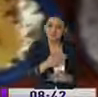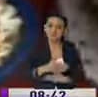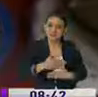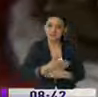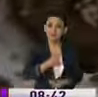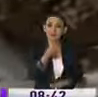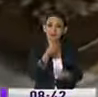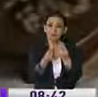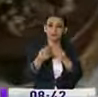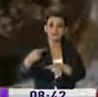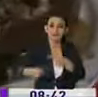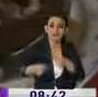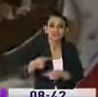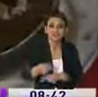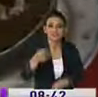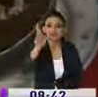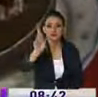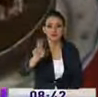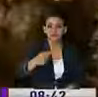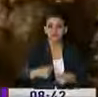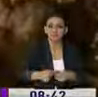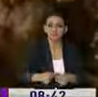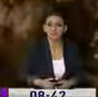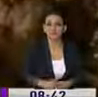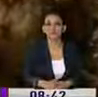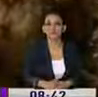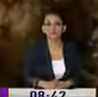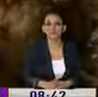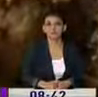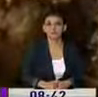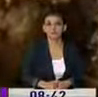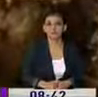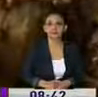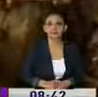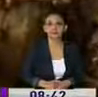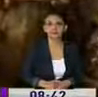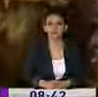platos tradicionales en el sur de Quito, informó Priscila Cadena.